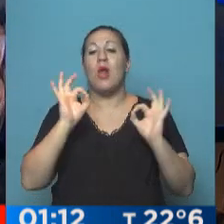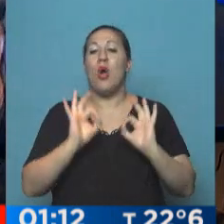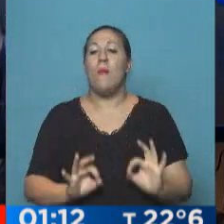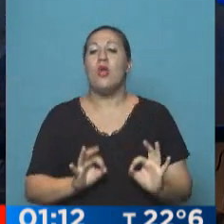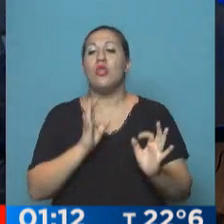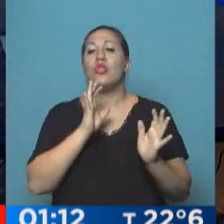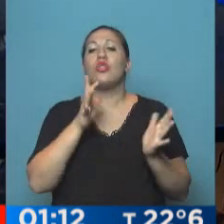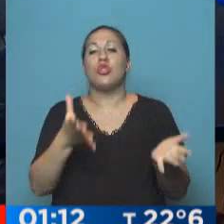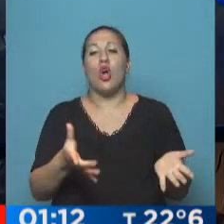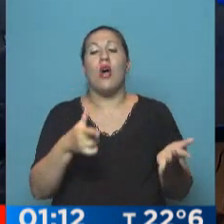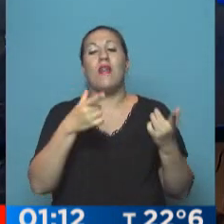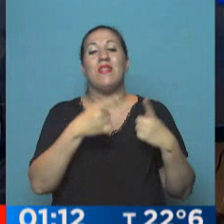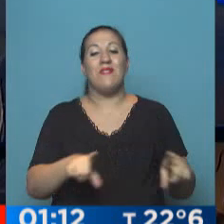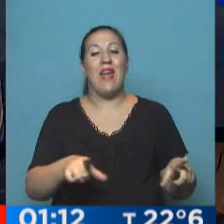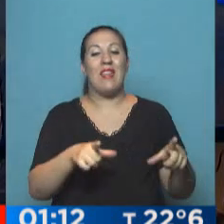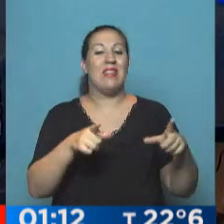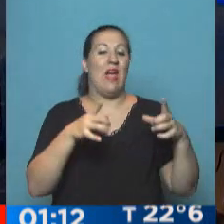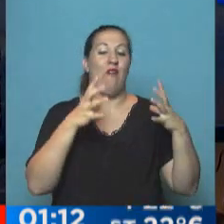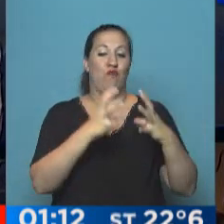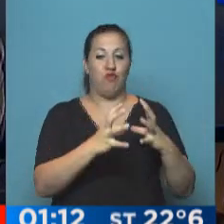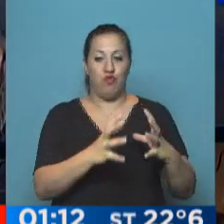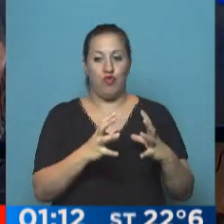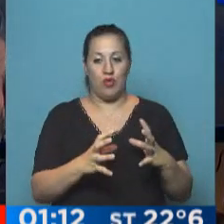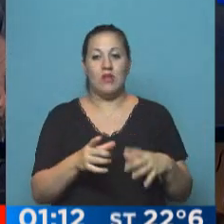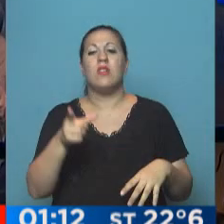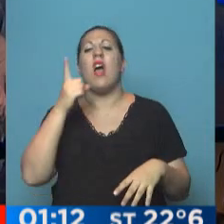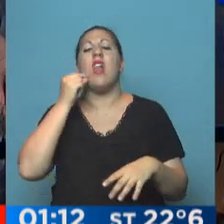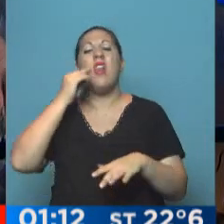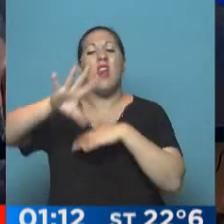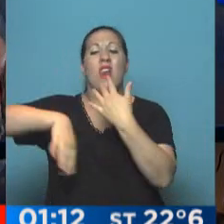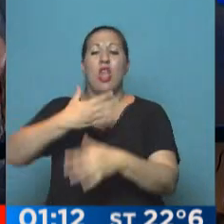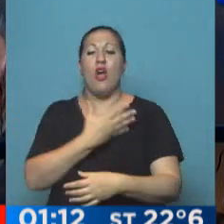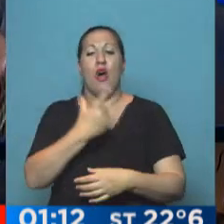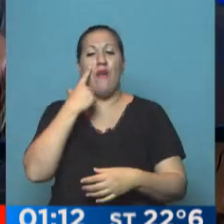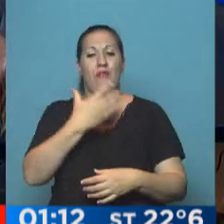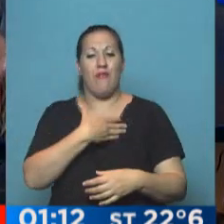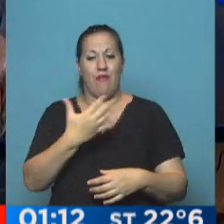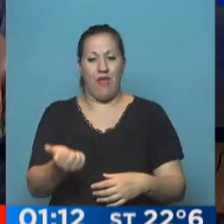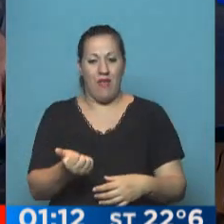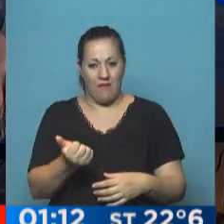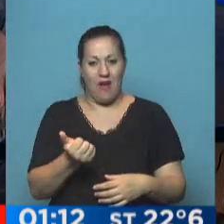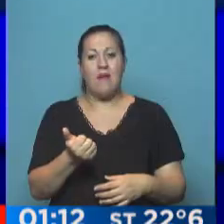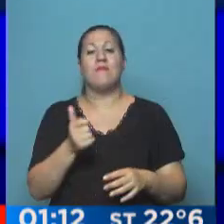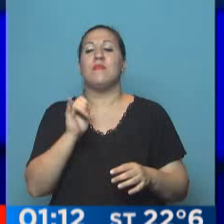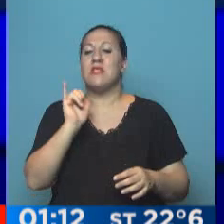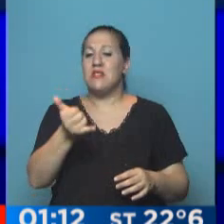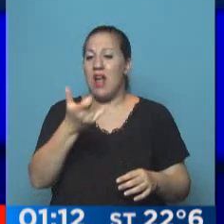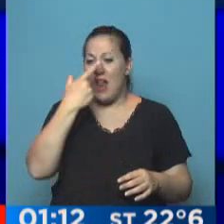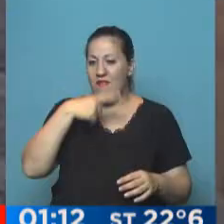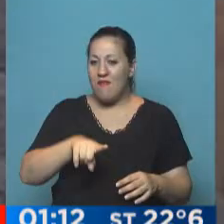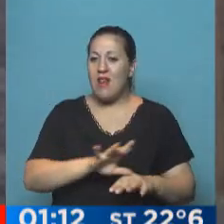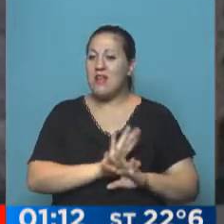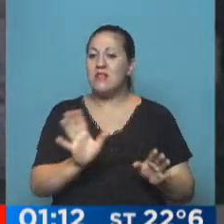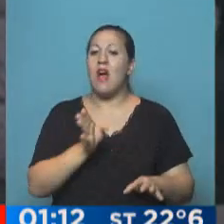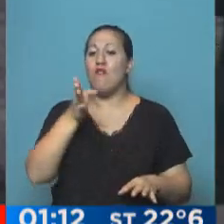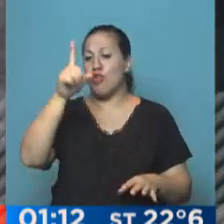que nos aleja de la cancha y de la pelota y nos lleva al escándalo de la FIFA. Meiner finalmente se entregó. Sí, finalmente se terminó entregando